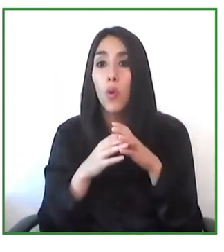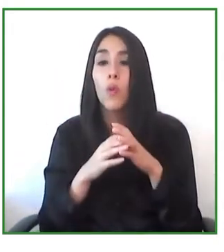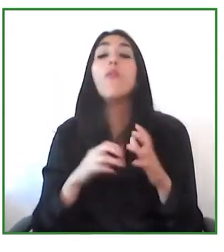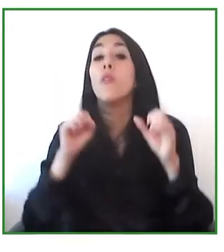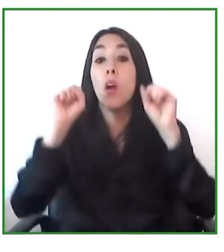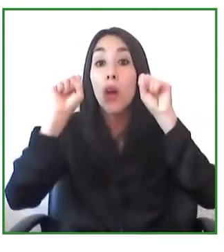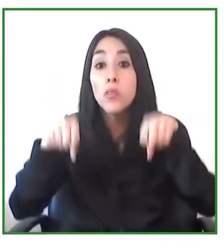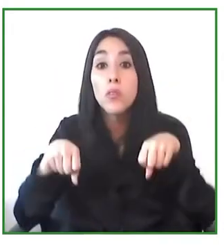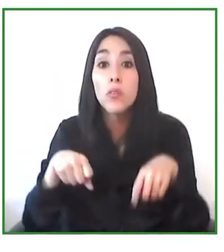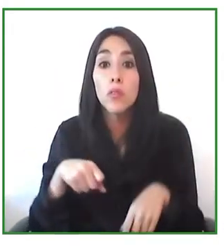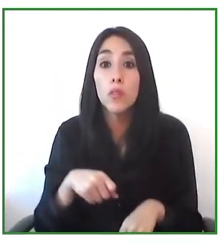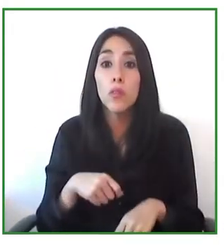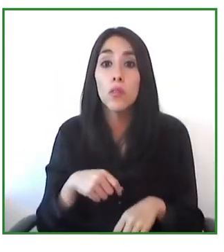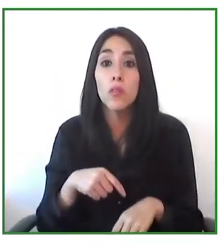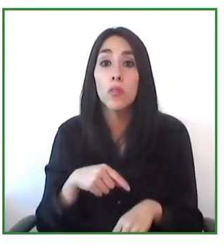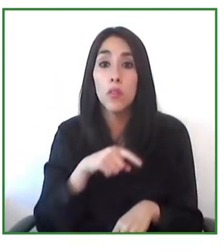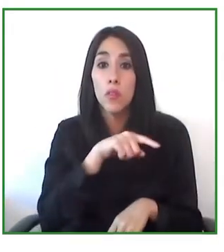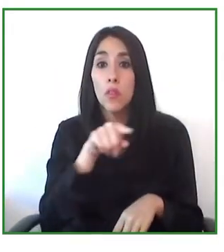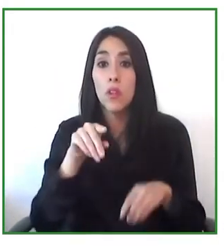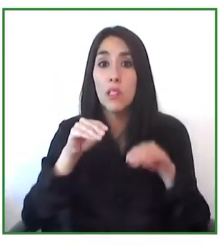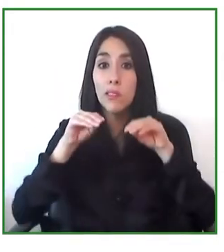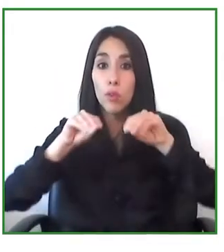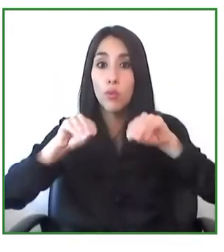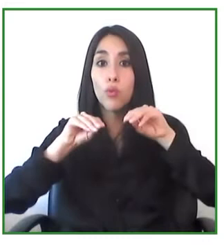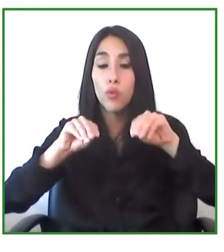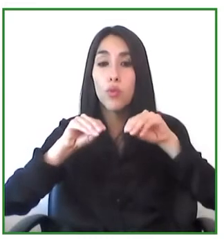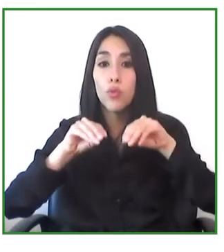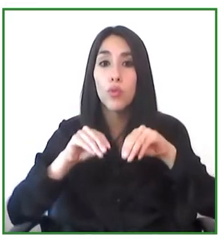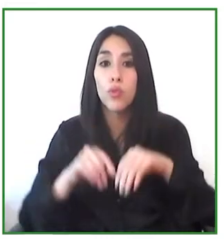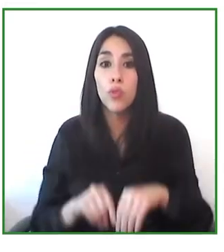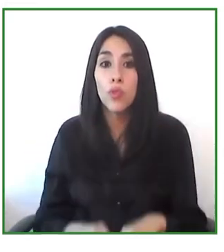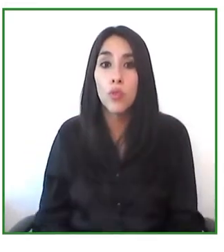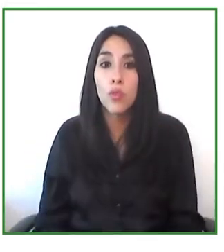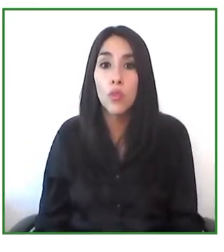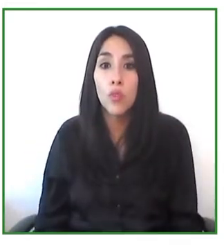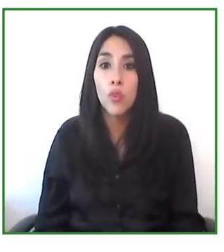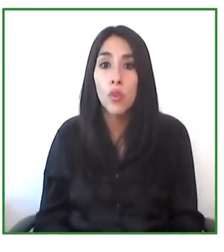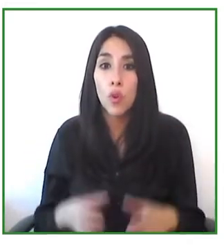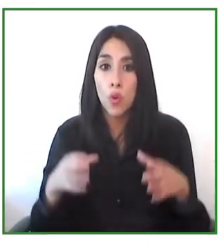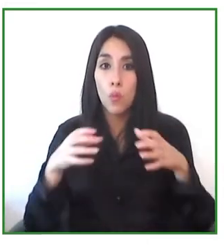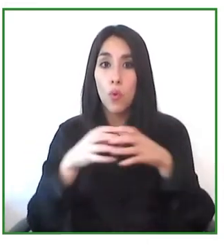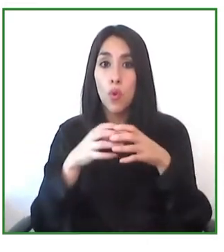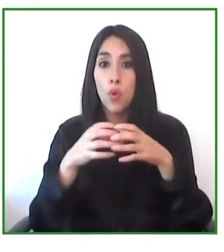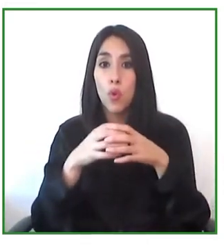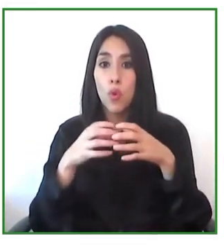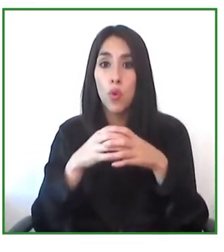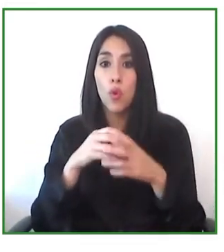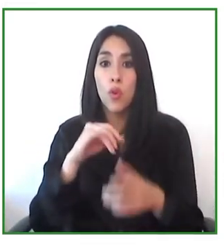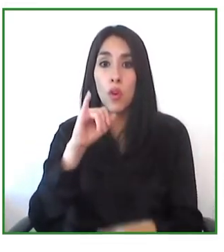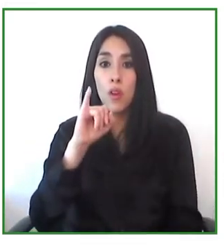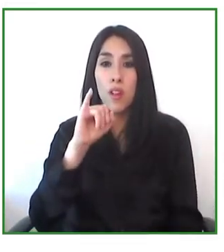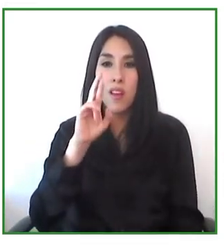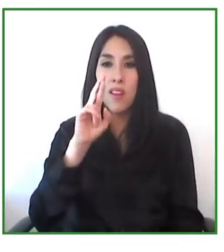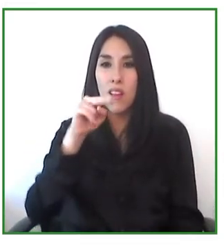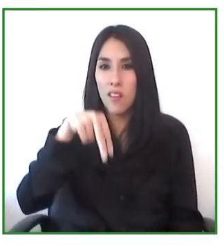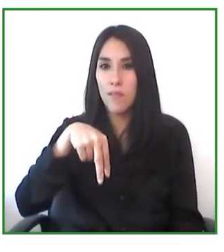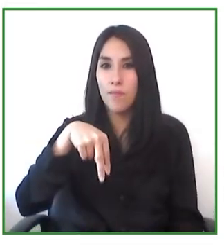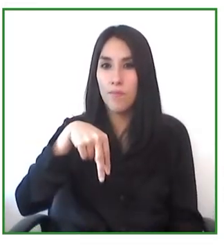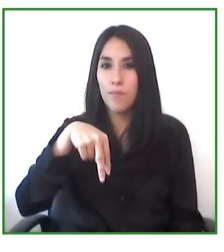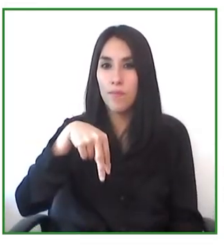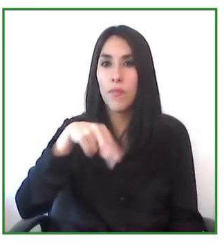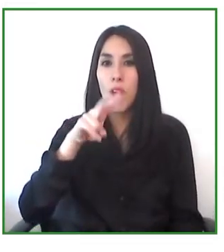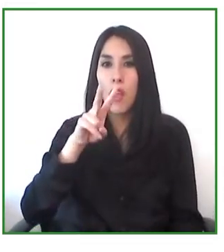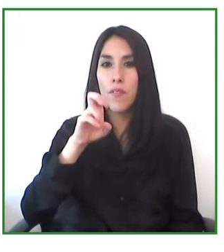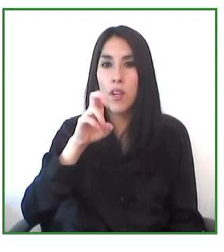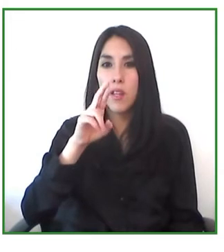sería importante apostar porque este equipo se mantenga en el INRPAC, cuidarles porque están adquiriendo unos conocimientos muy valiosos y que